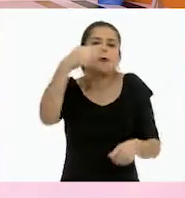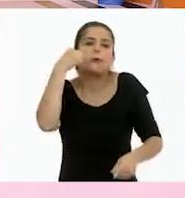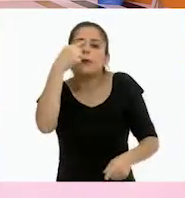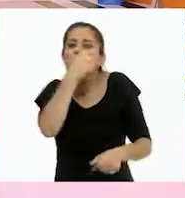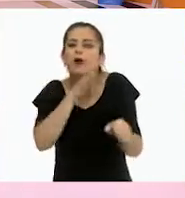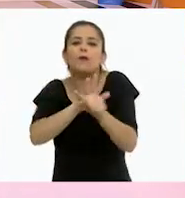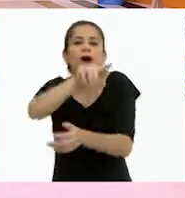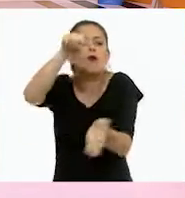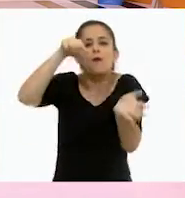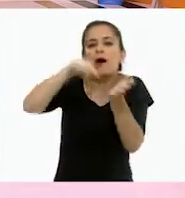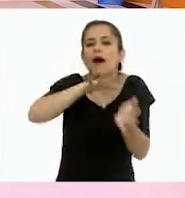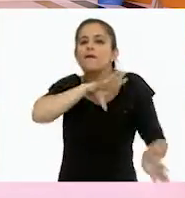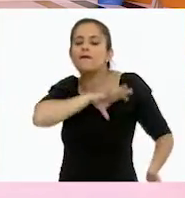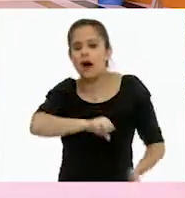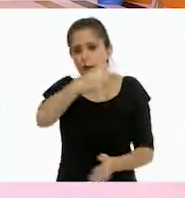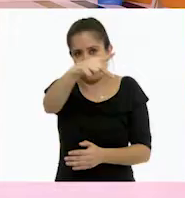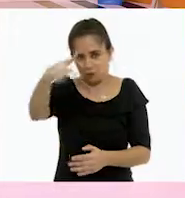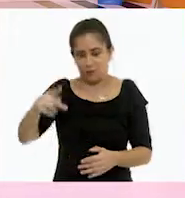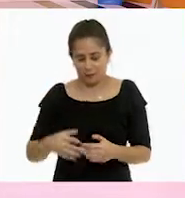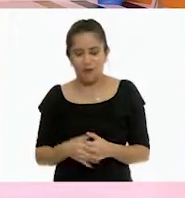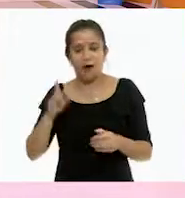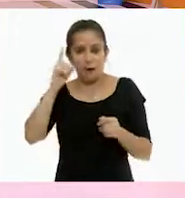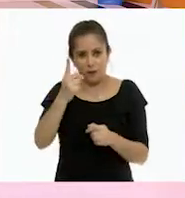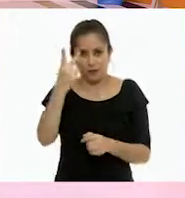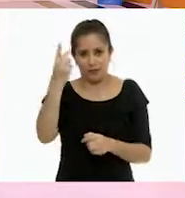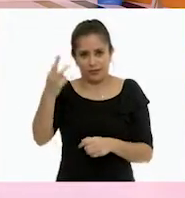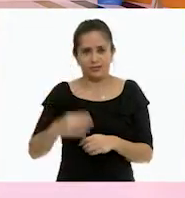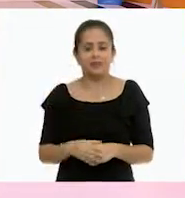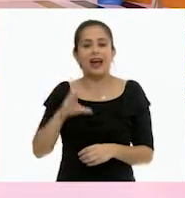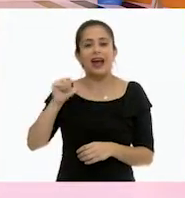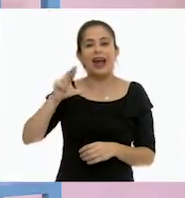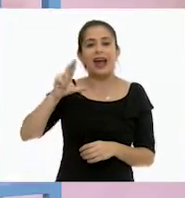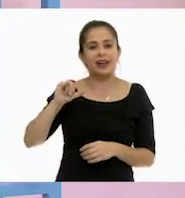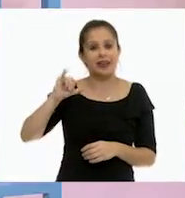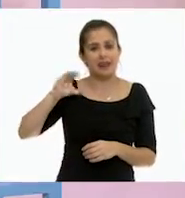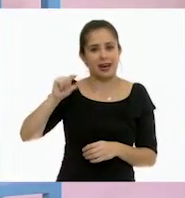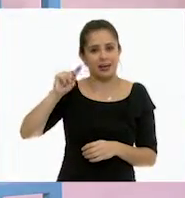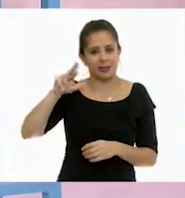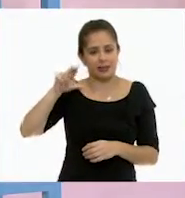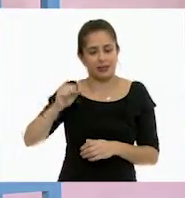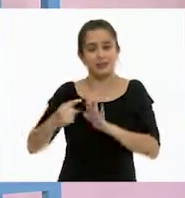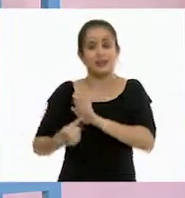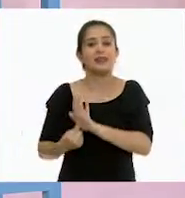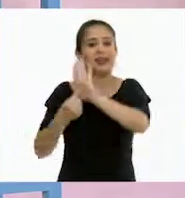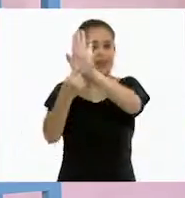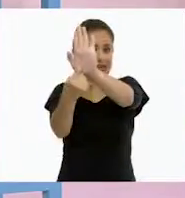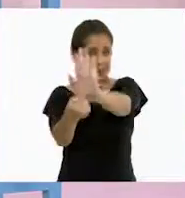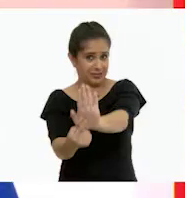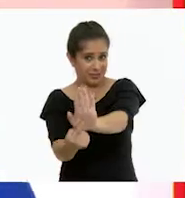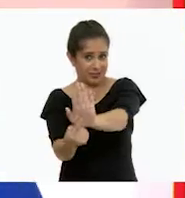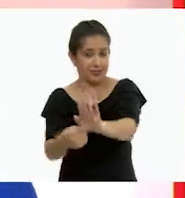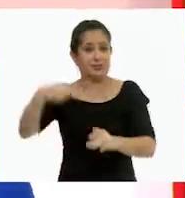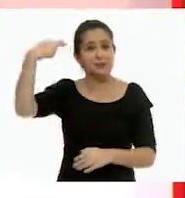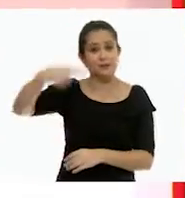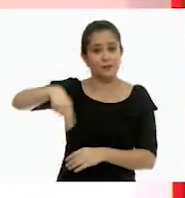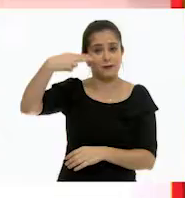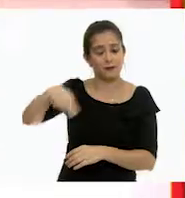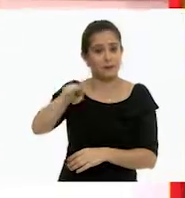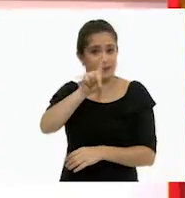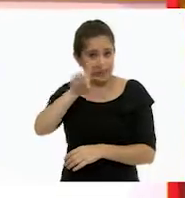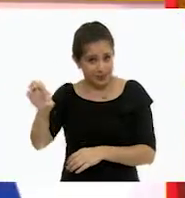también. Empezamos. Una, dos, tres. Caricaturas. Presenta. Nombres